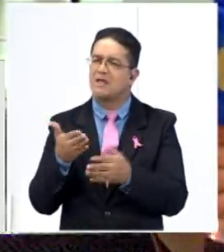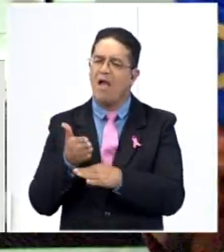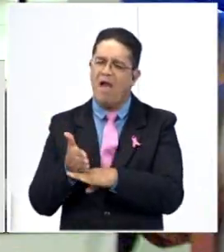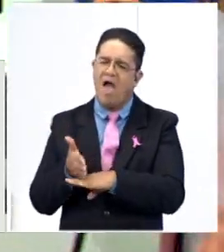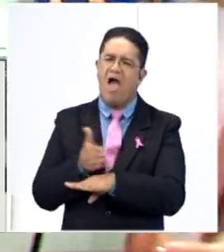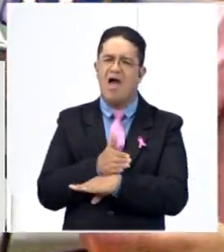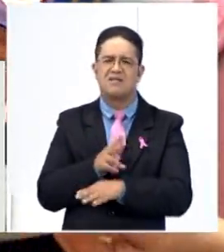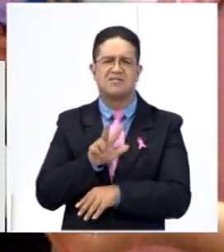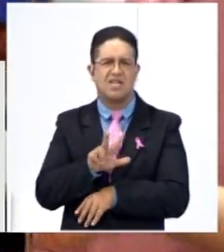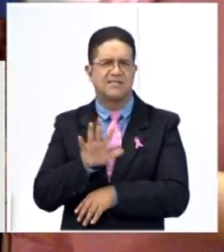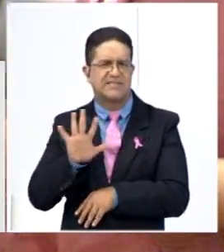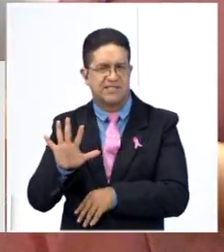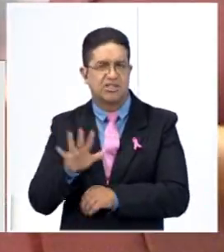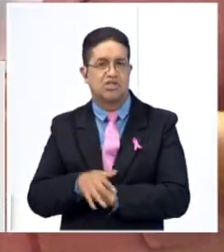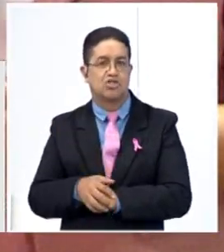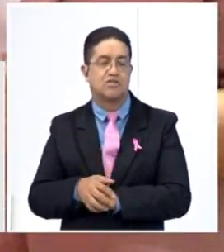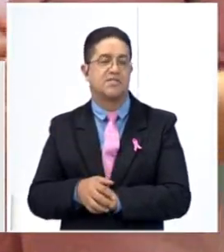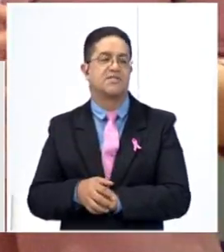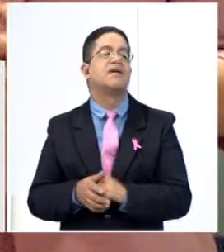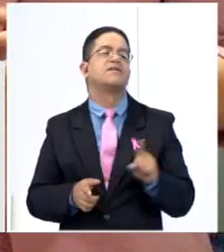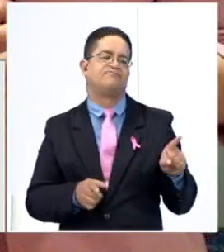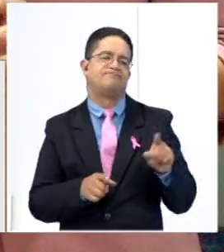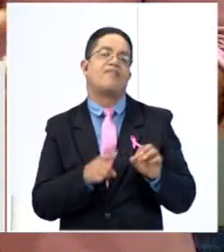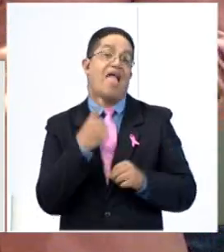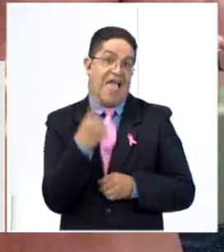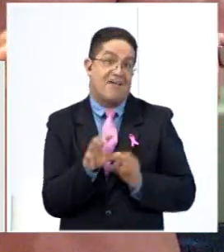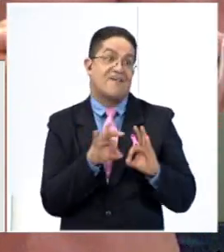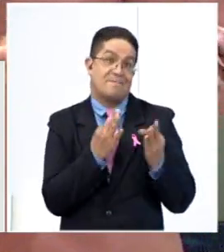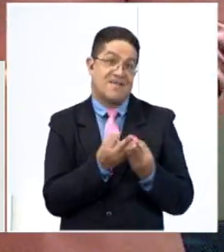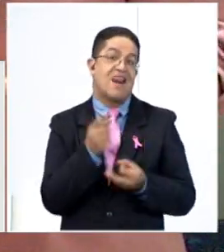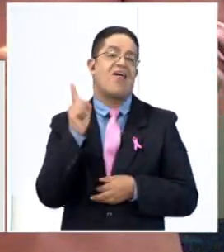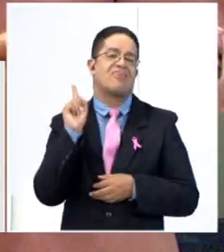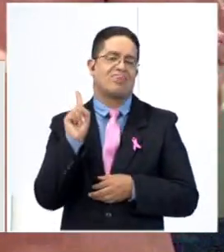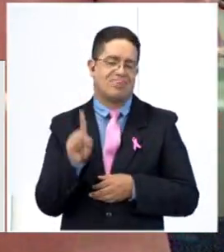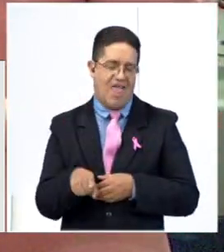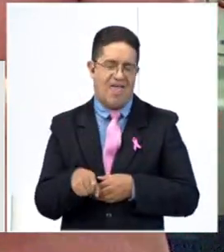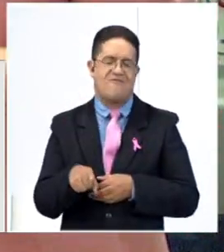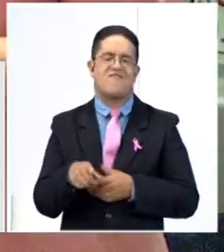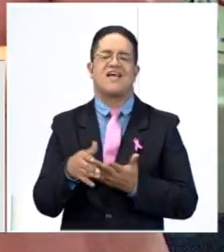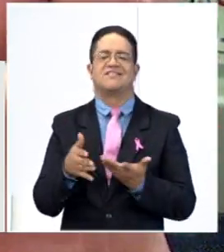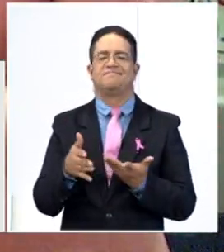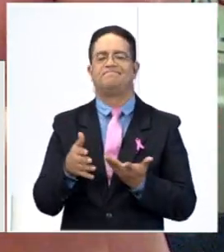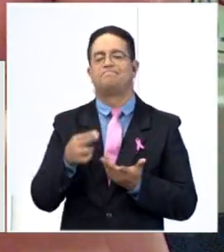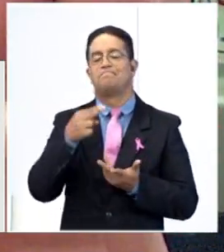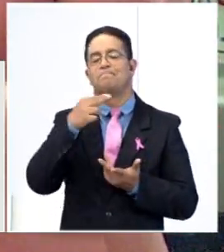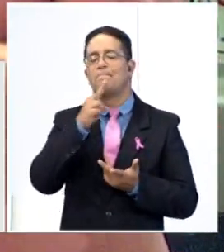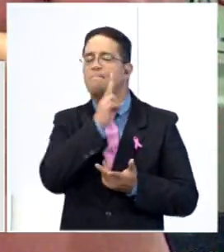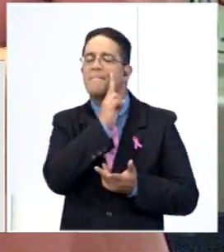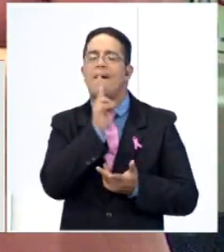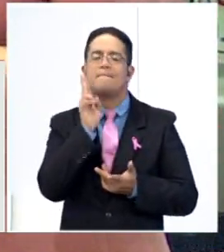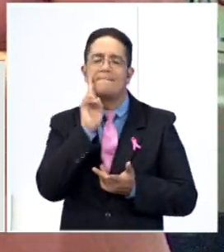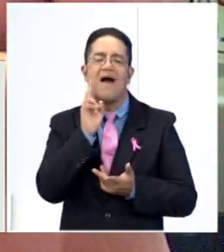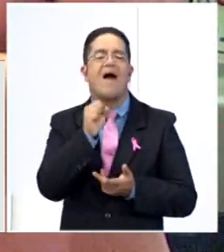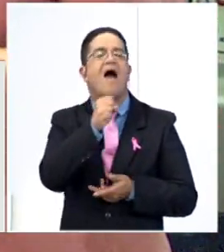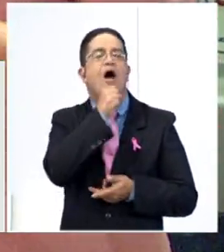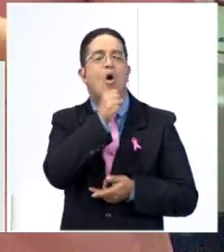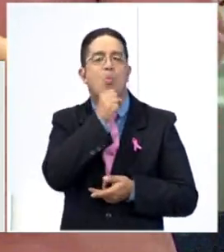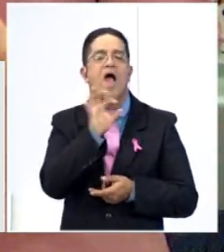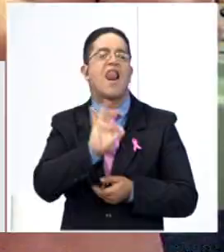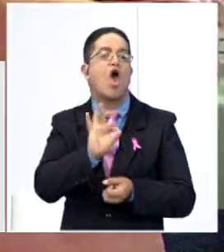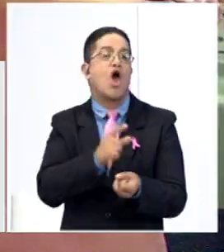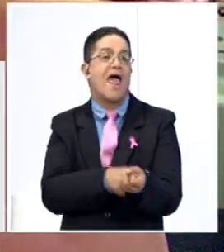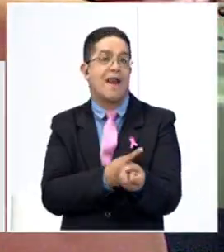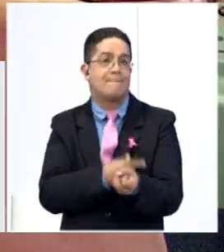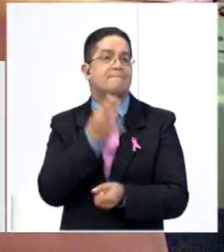los 35 años es, si tienes antecedentes, es tener antecedentes, líneas familiares directas, mamá, abuelas y hermanas. Uh-huh. Ahí